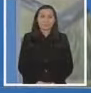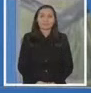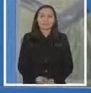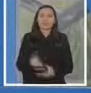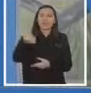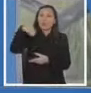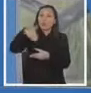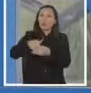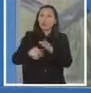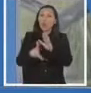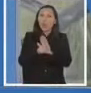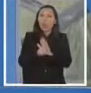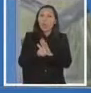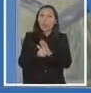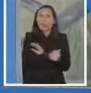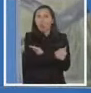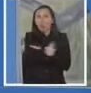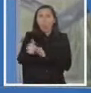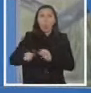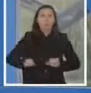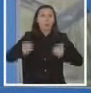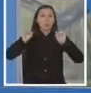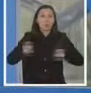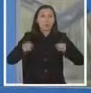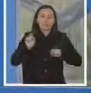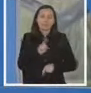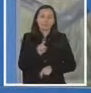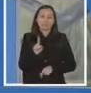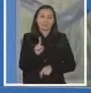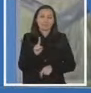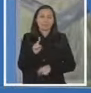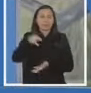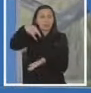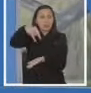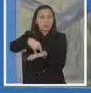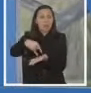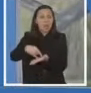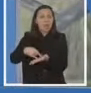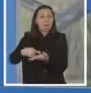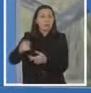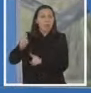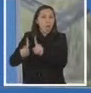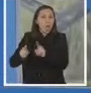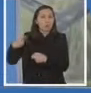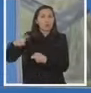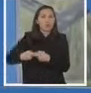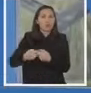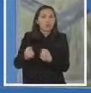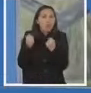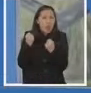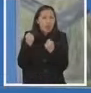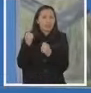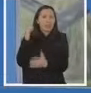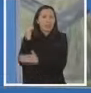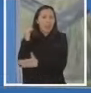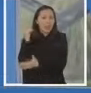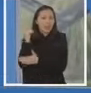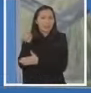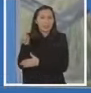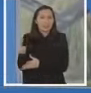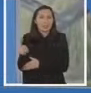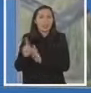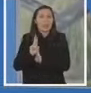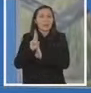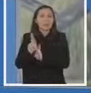La votación de esta ley no fue unánime. En el Parlamento se opuso la ultraderecha, representada